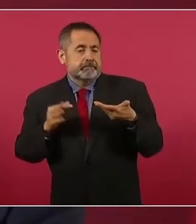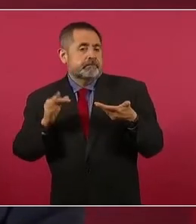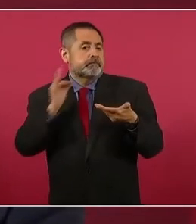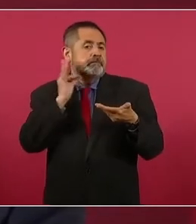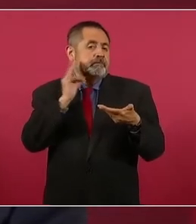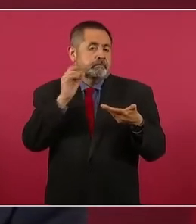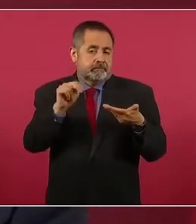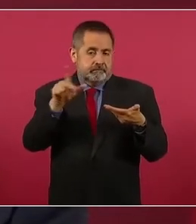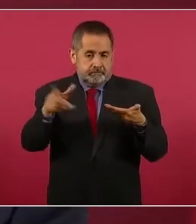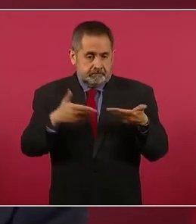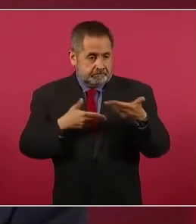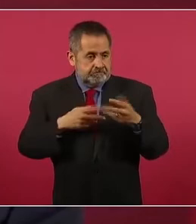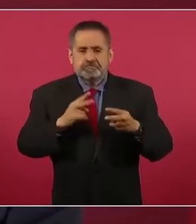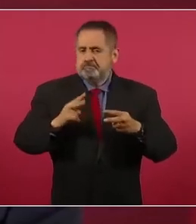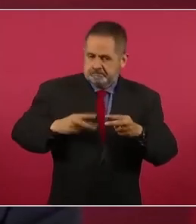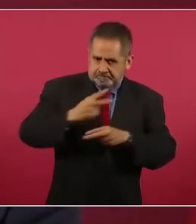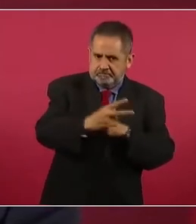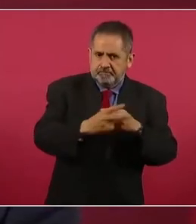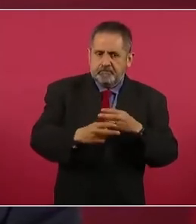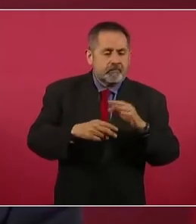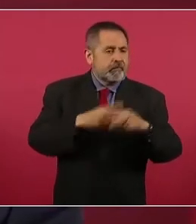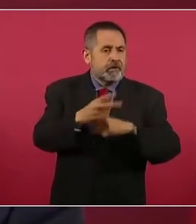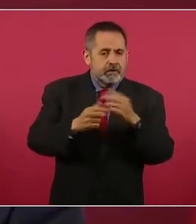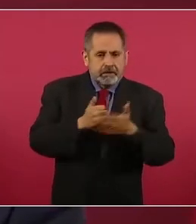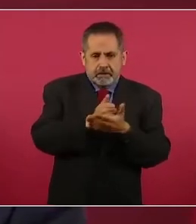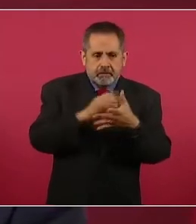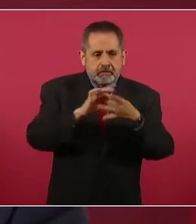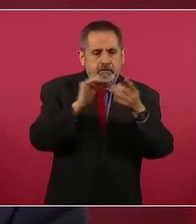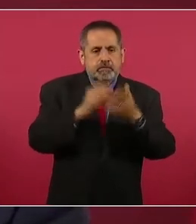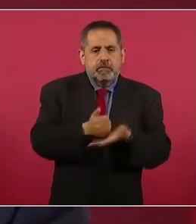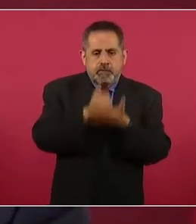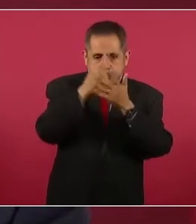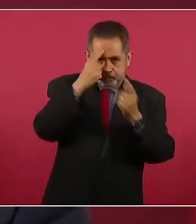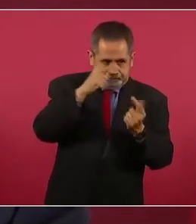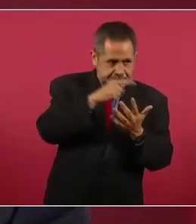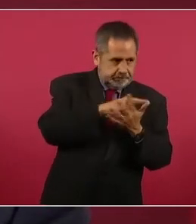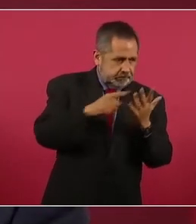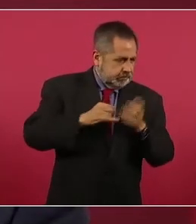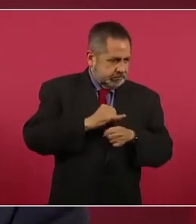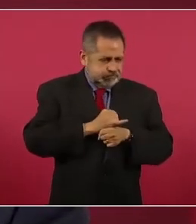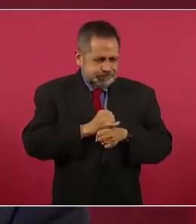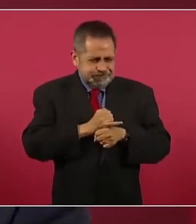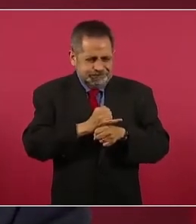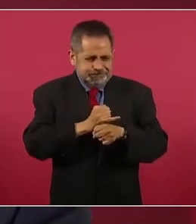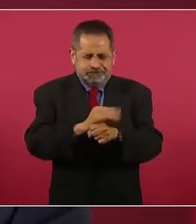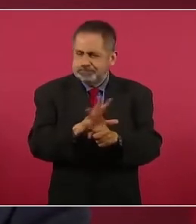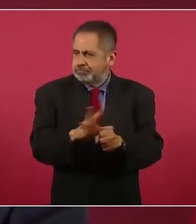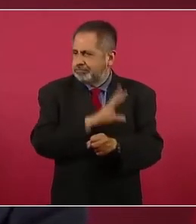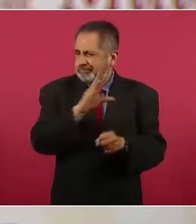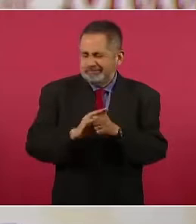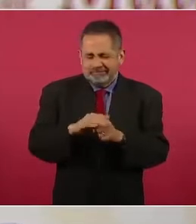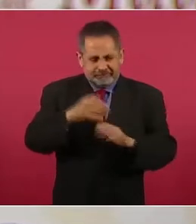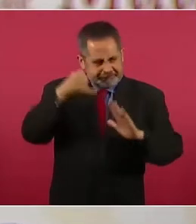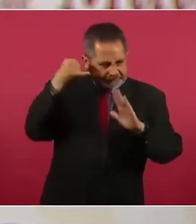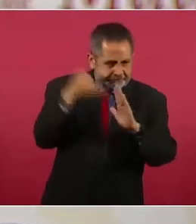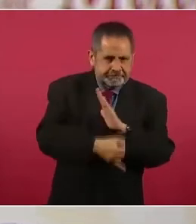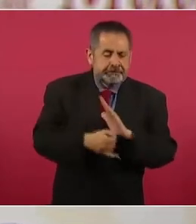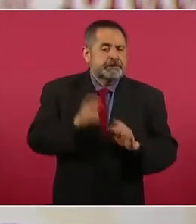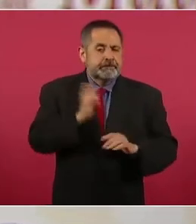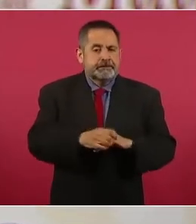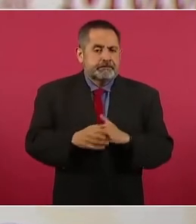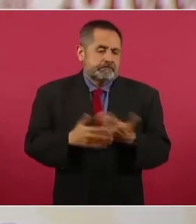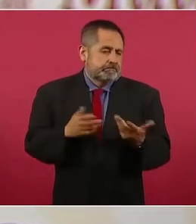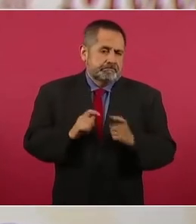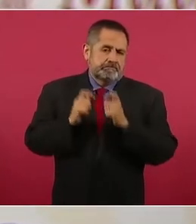León para poder agotar todas las líneas de investigación. Evidentemente le corresponde